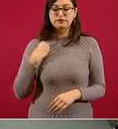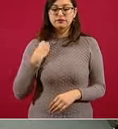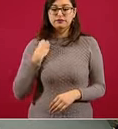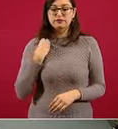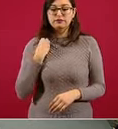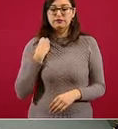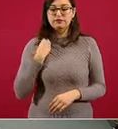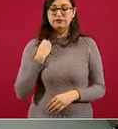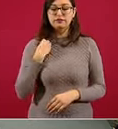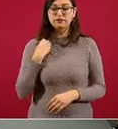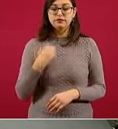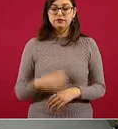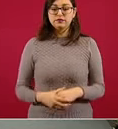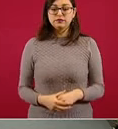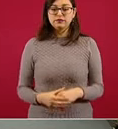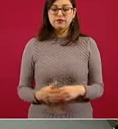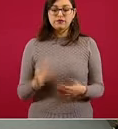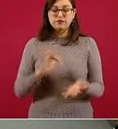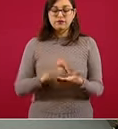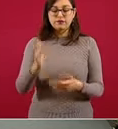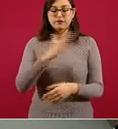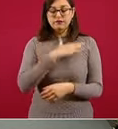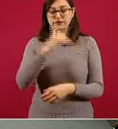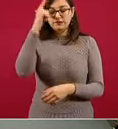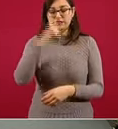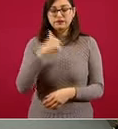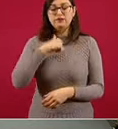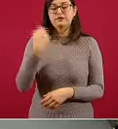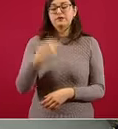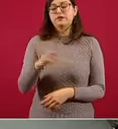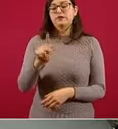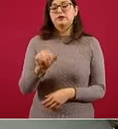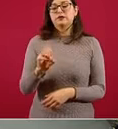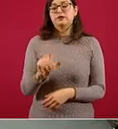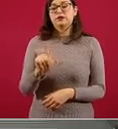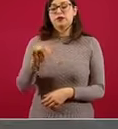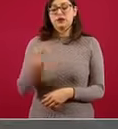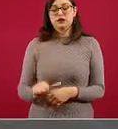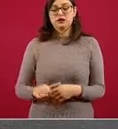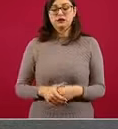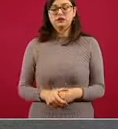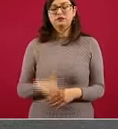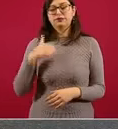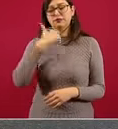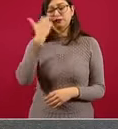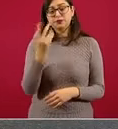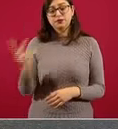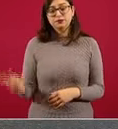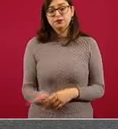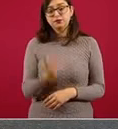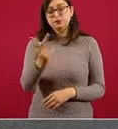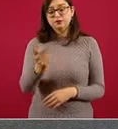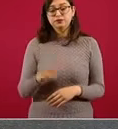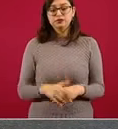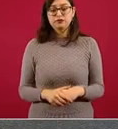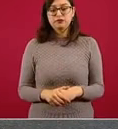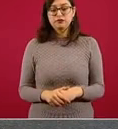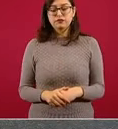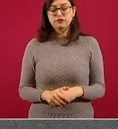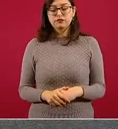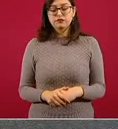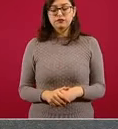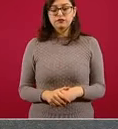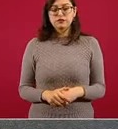Gracias, muy buenas noches. Paola Betancourt de Canal 6. Doctor, quisiera preguntarle respecto al personal médico que fue confinado por tener